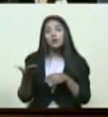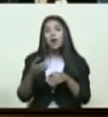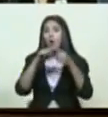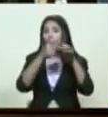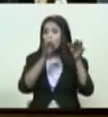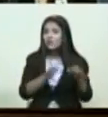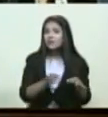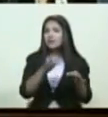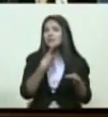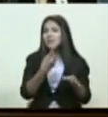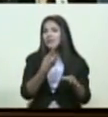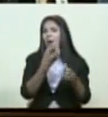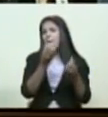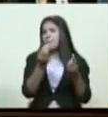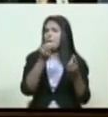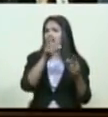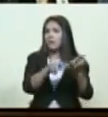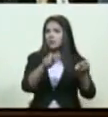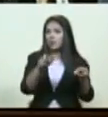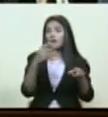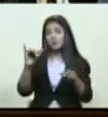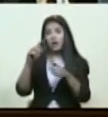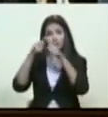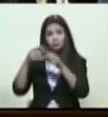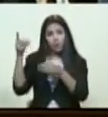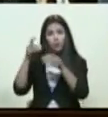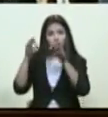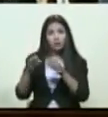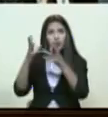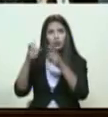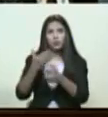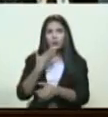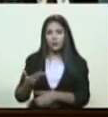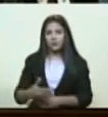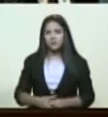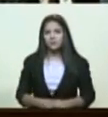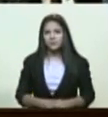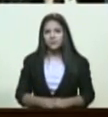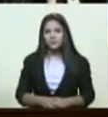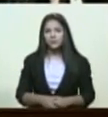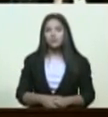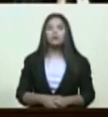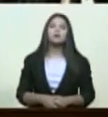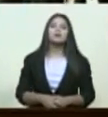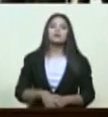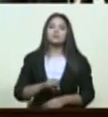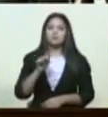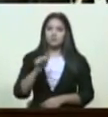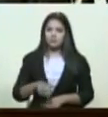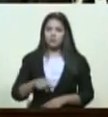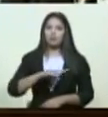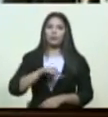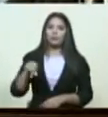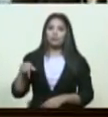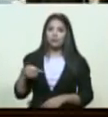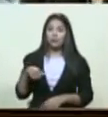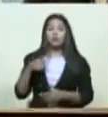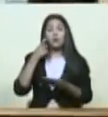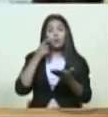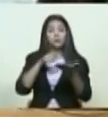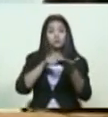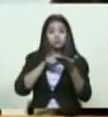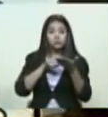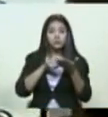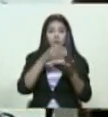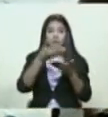más de 100 los fallecidos y ya tiene actualización de esos datos. Gracias. Sí, bueno, efectivamente nosotros hemos dicho que estamos revisando esa